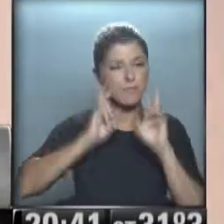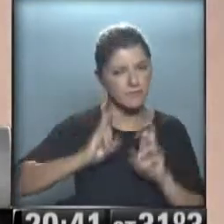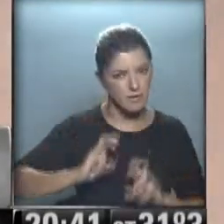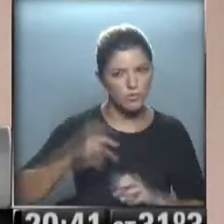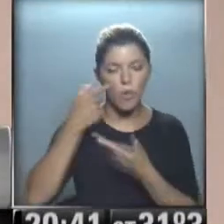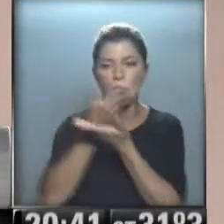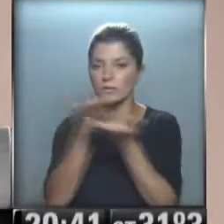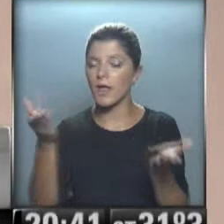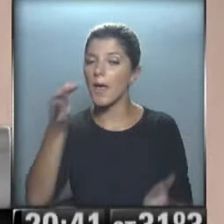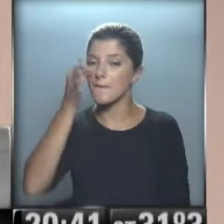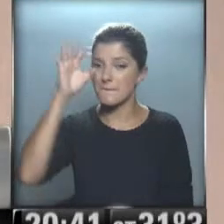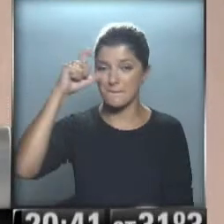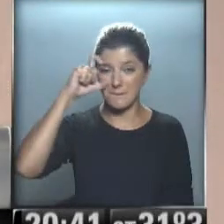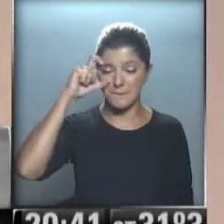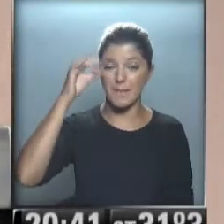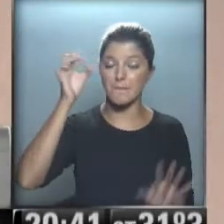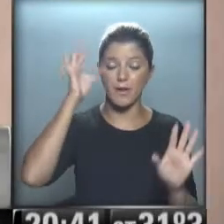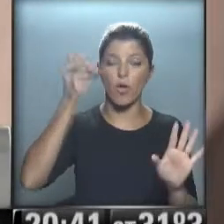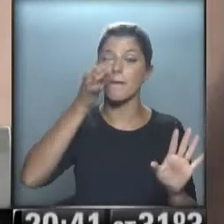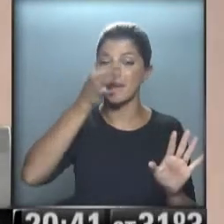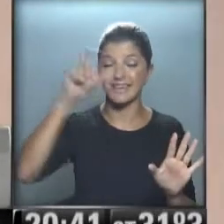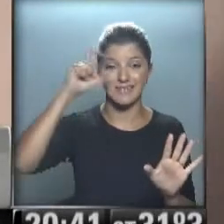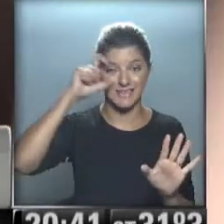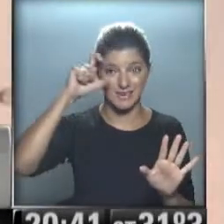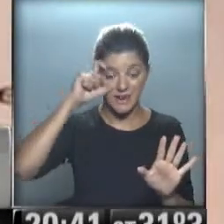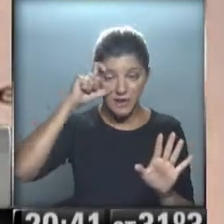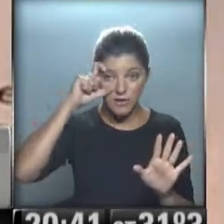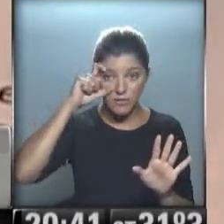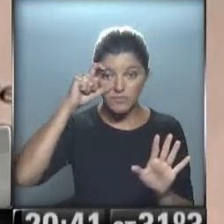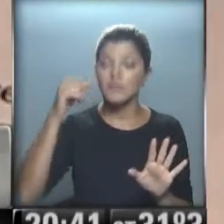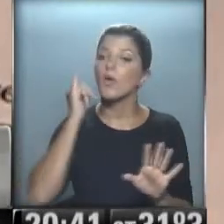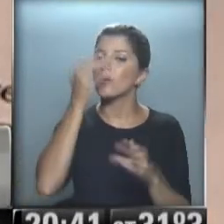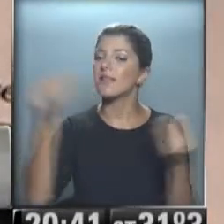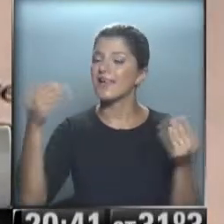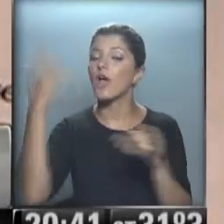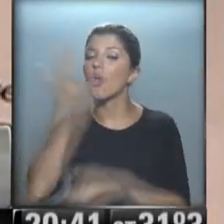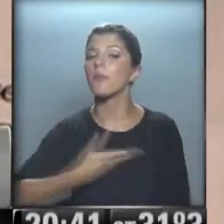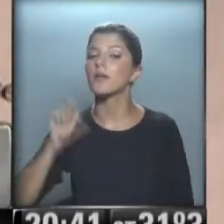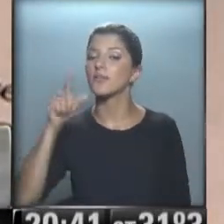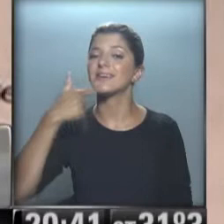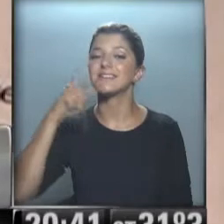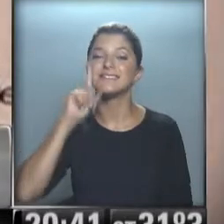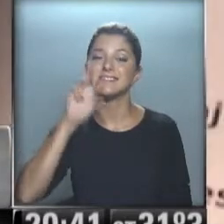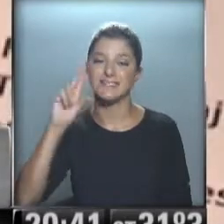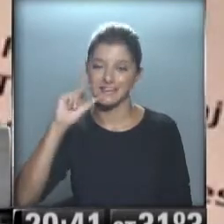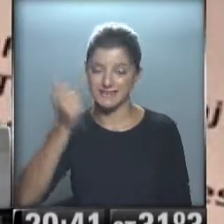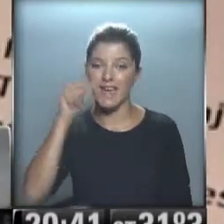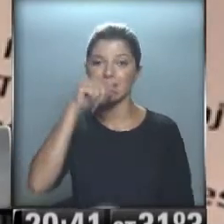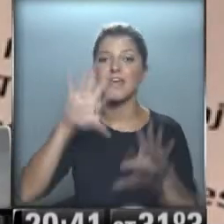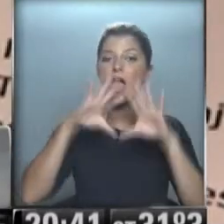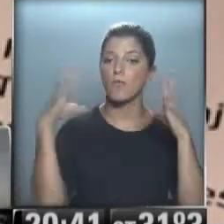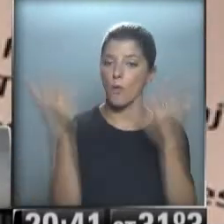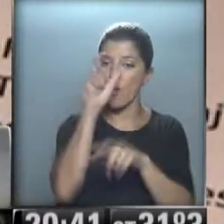el 20 de enero, dos días antes de la cumbre de Ginebra II, sostiene que el gobierno sirio cometió crímenes de guerra y crímenes contra la